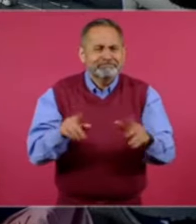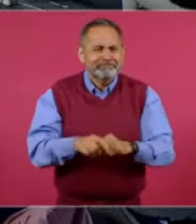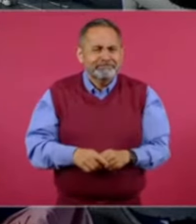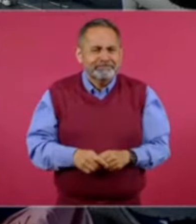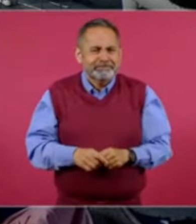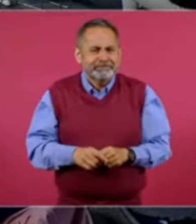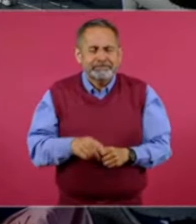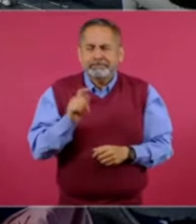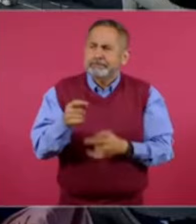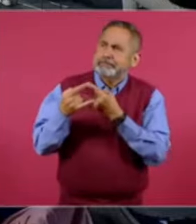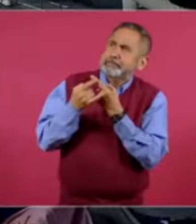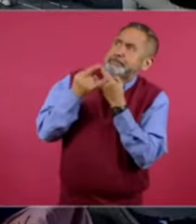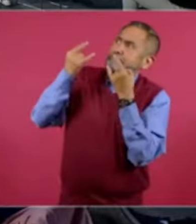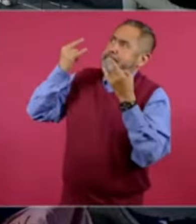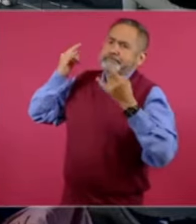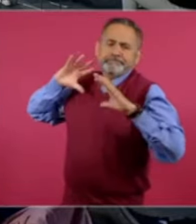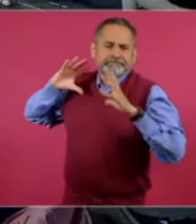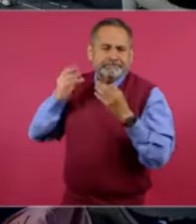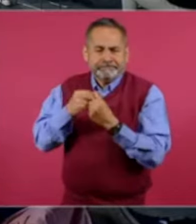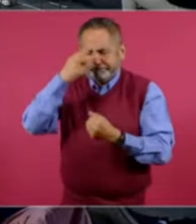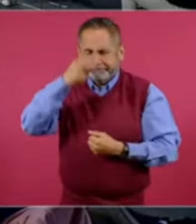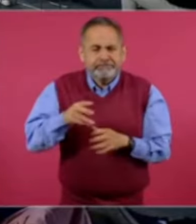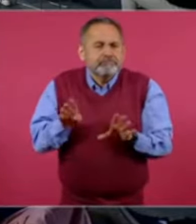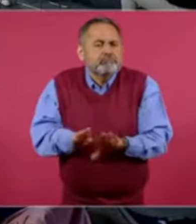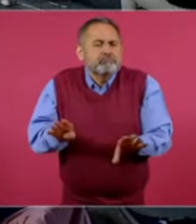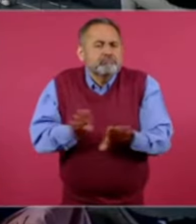todo lo que es la historia de México